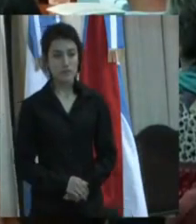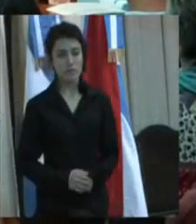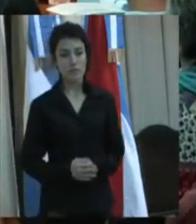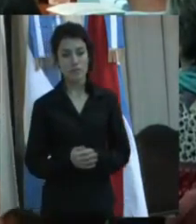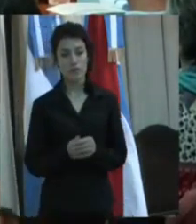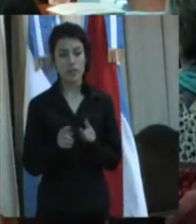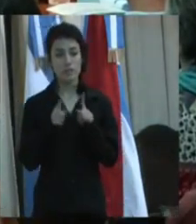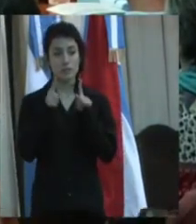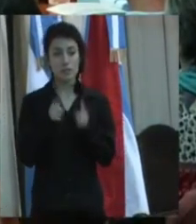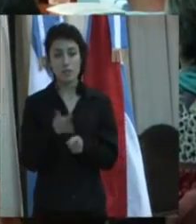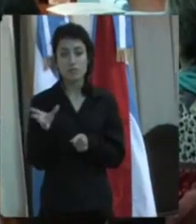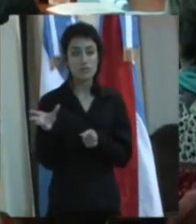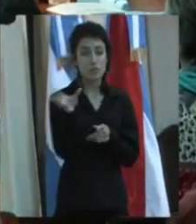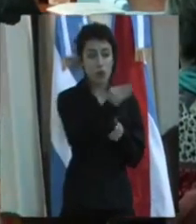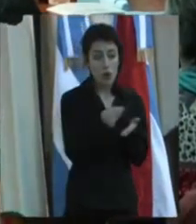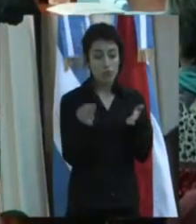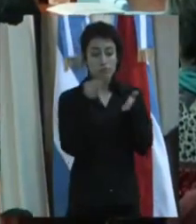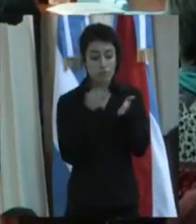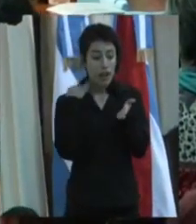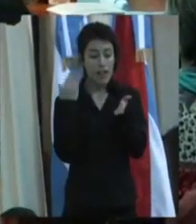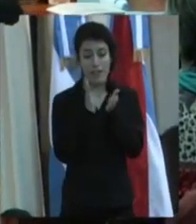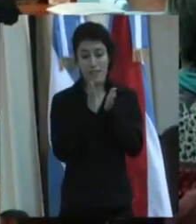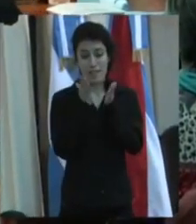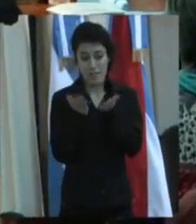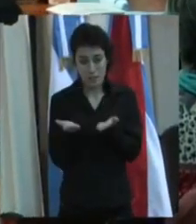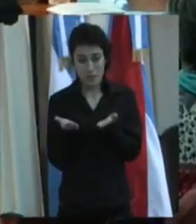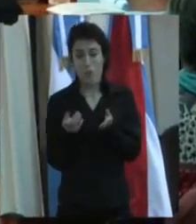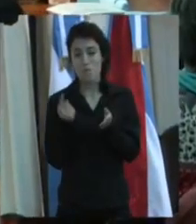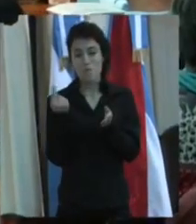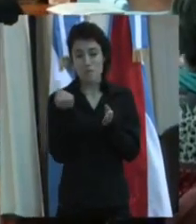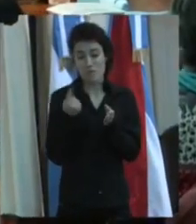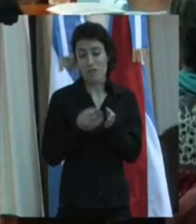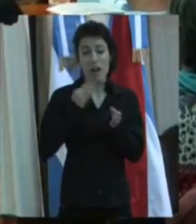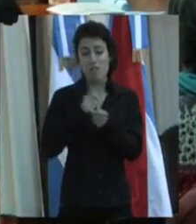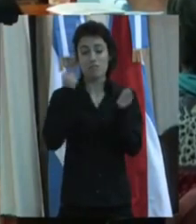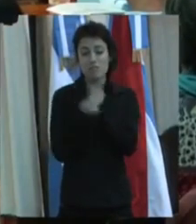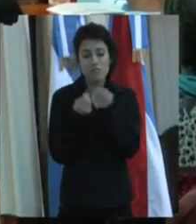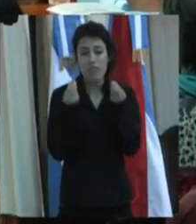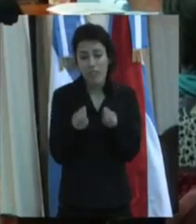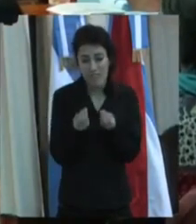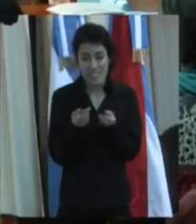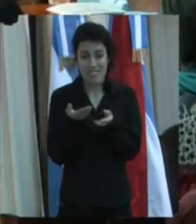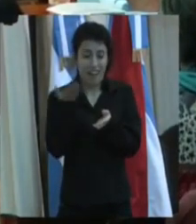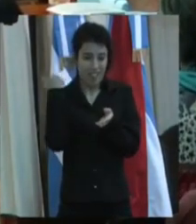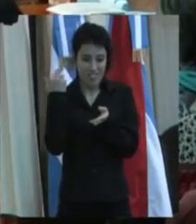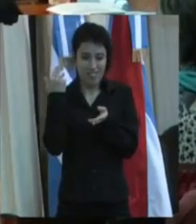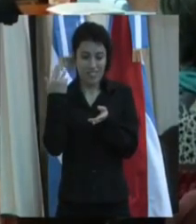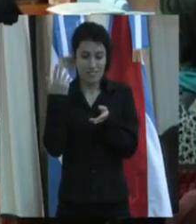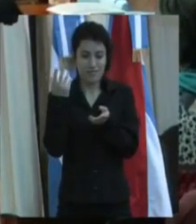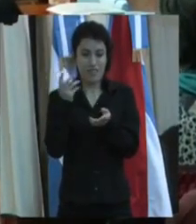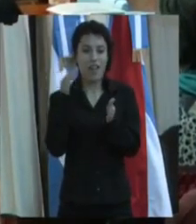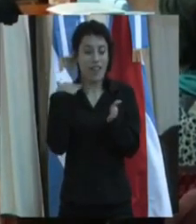en un libro que está en prensa sobre las revistas de los primeros años de la reforma y en este libro que mencionaban recién.